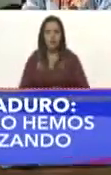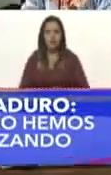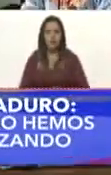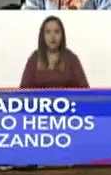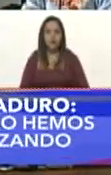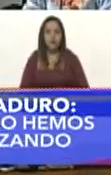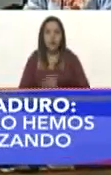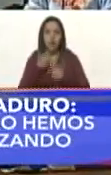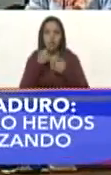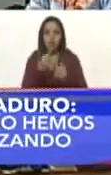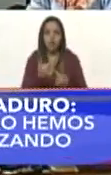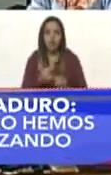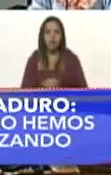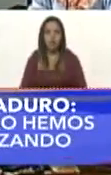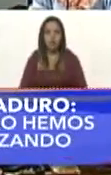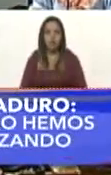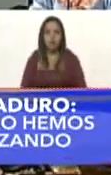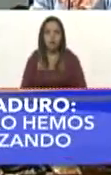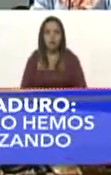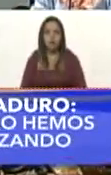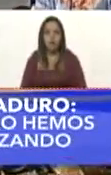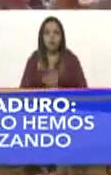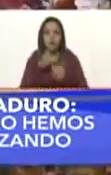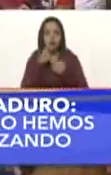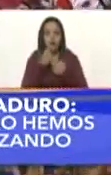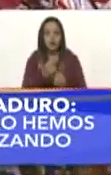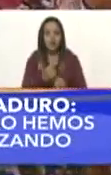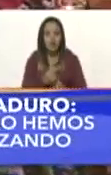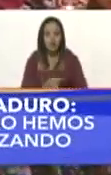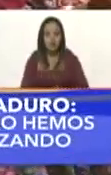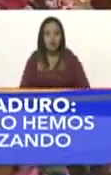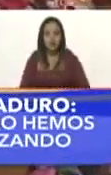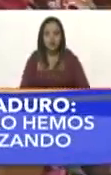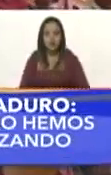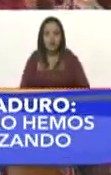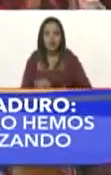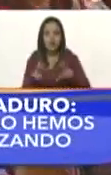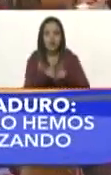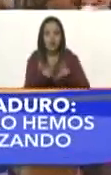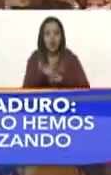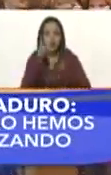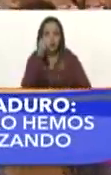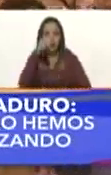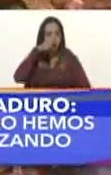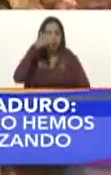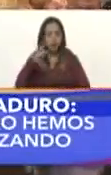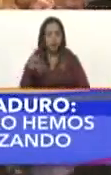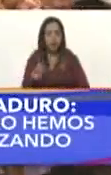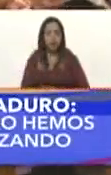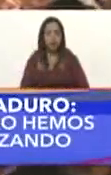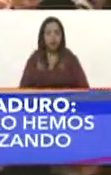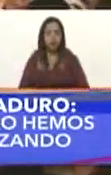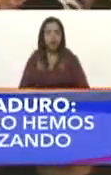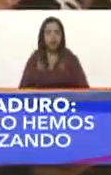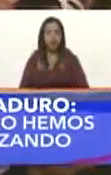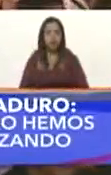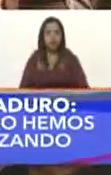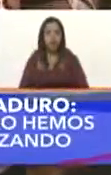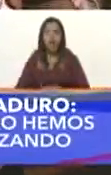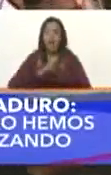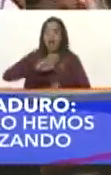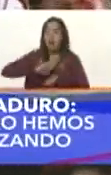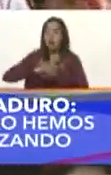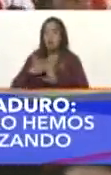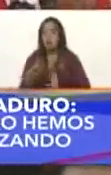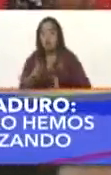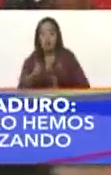Así lo digo. Lo digo como hombre del pueblo. Ah, porque los